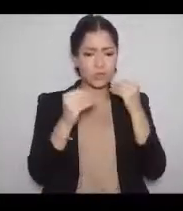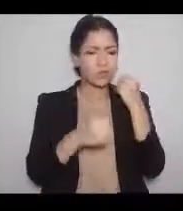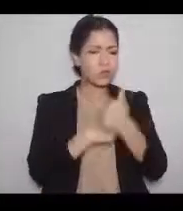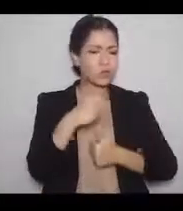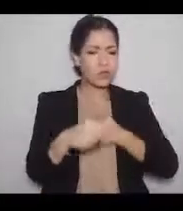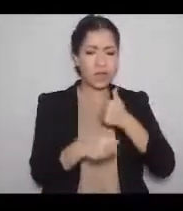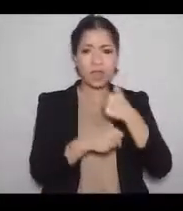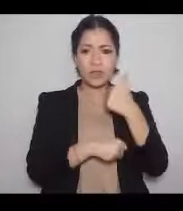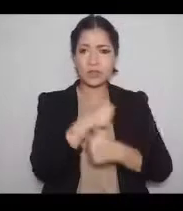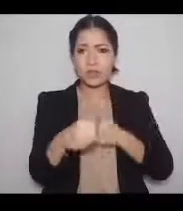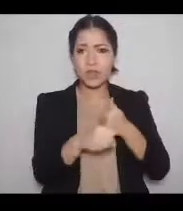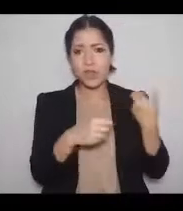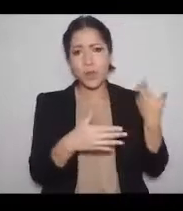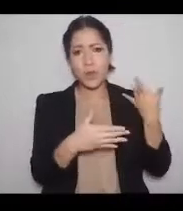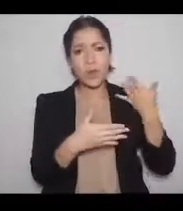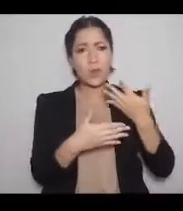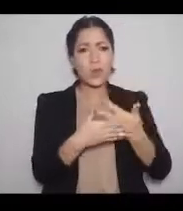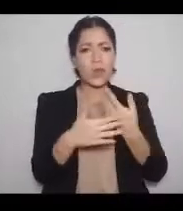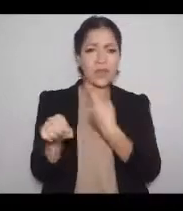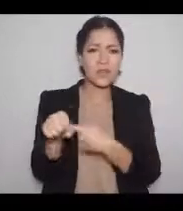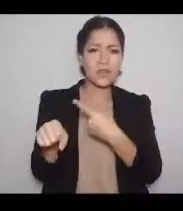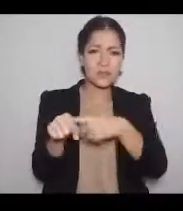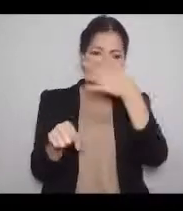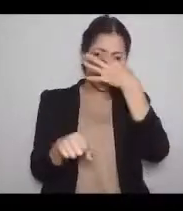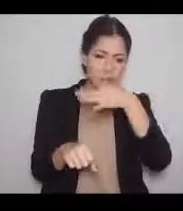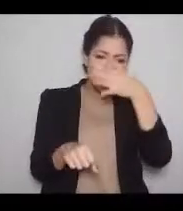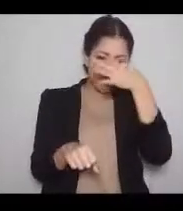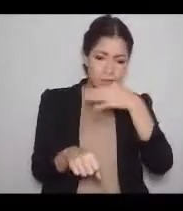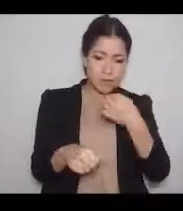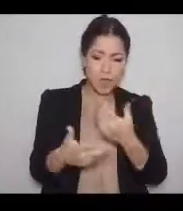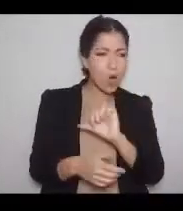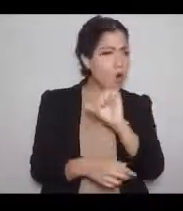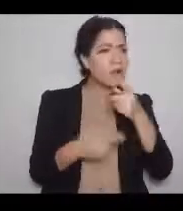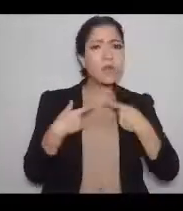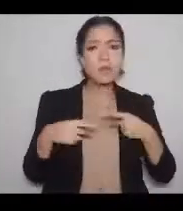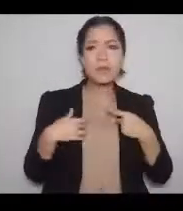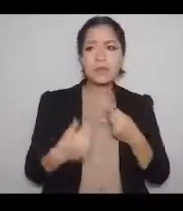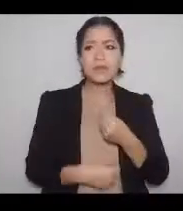el hombre resfriado. Nadie estornudaba como yo.